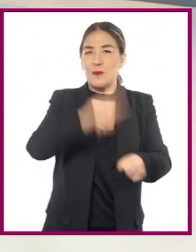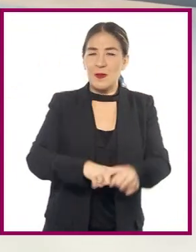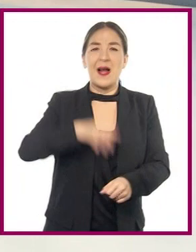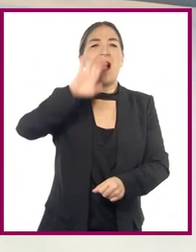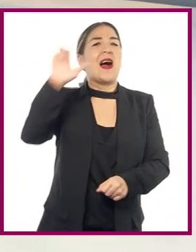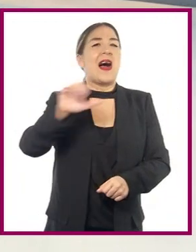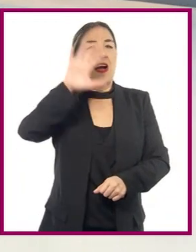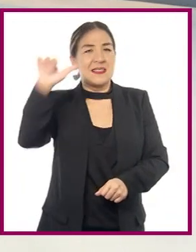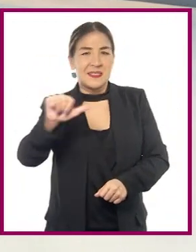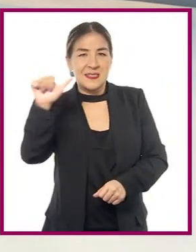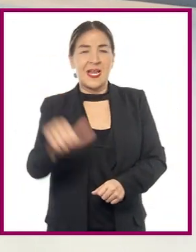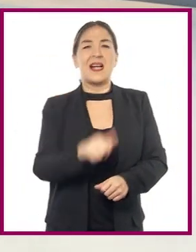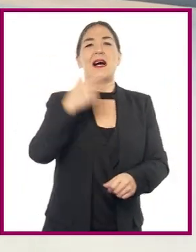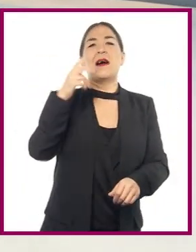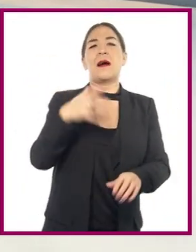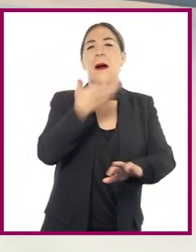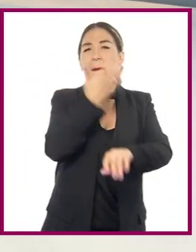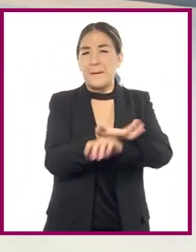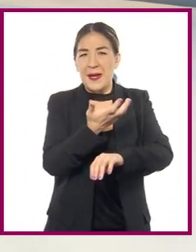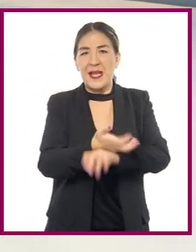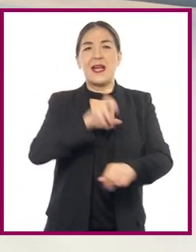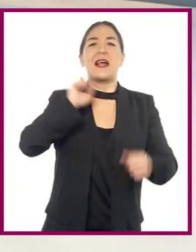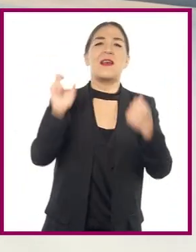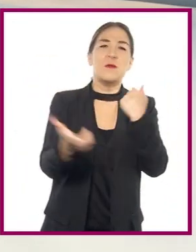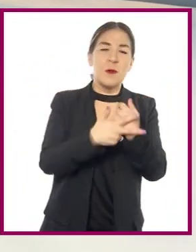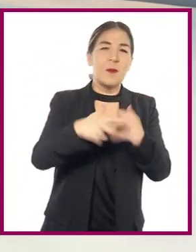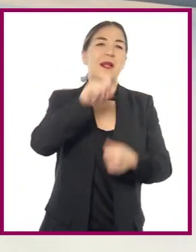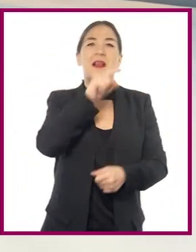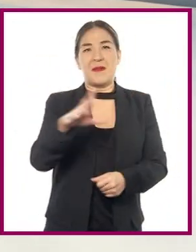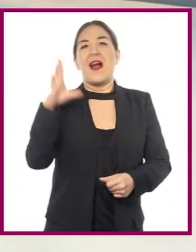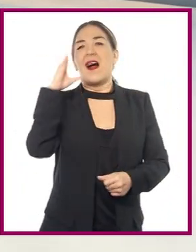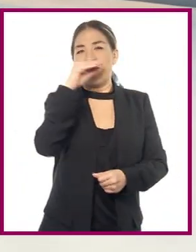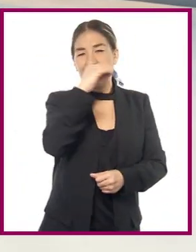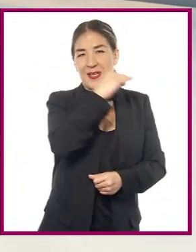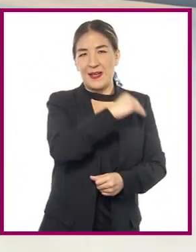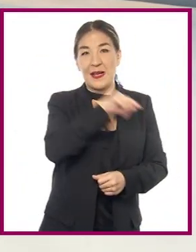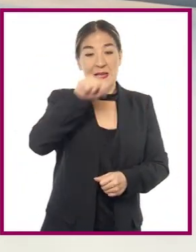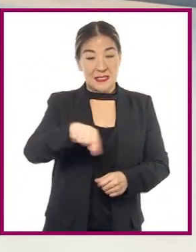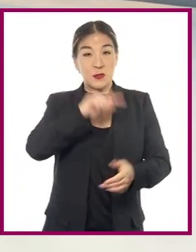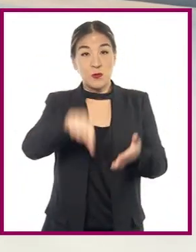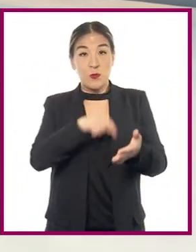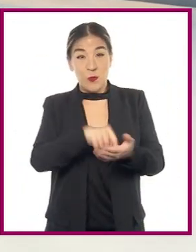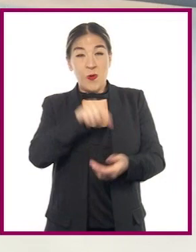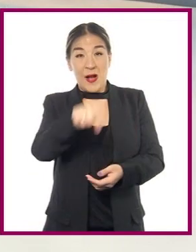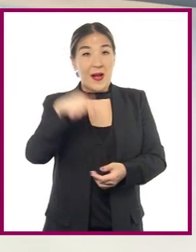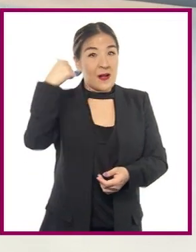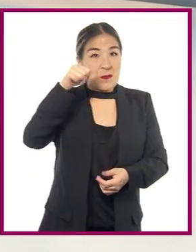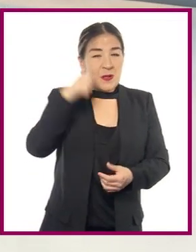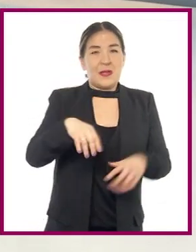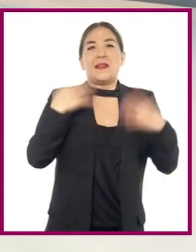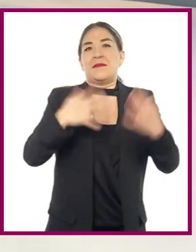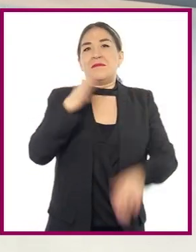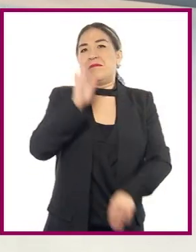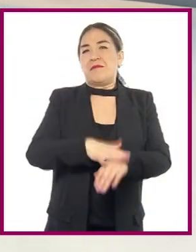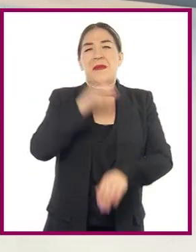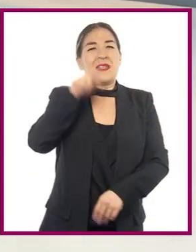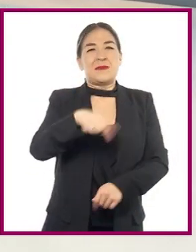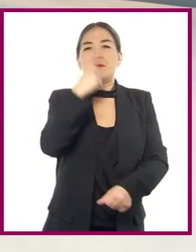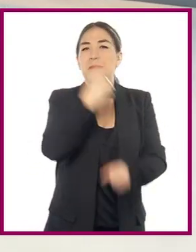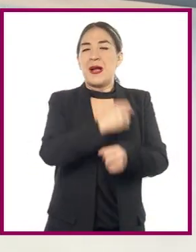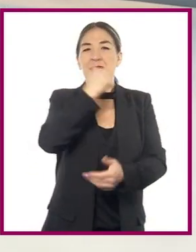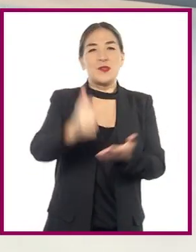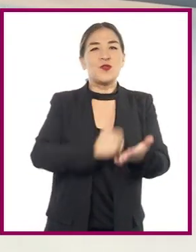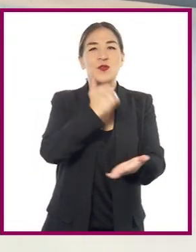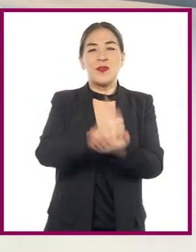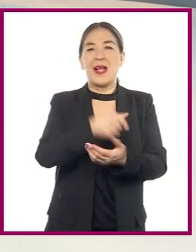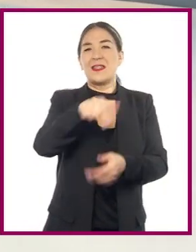asiáticos, americanos, europeos y africanos, convirtiéndose para esta época en una de las primeras ciudades globales